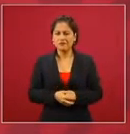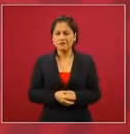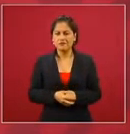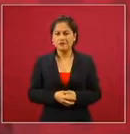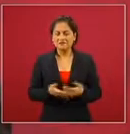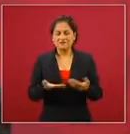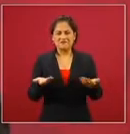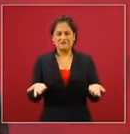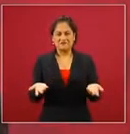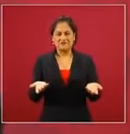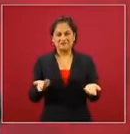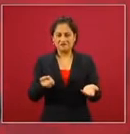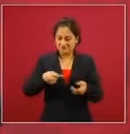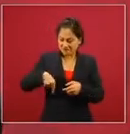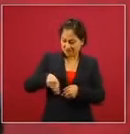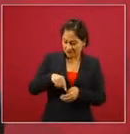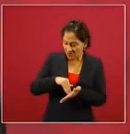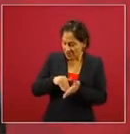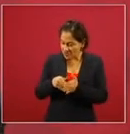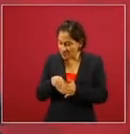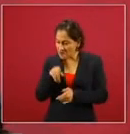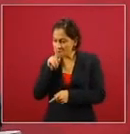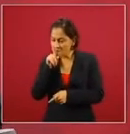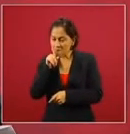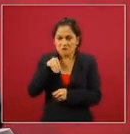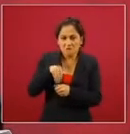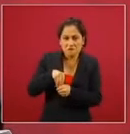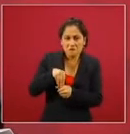entonces no es novedad